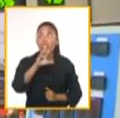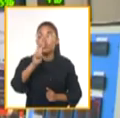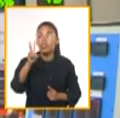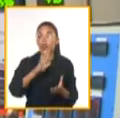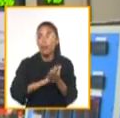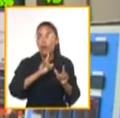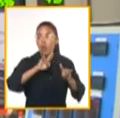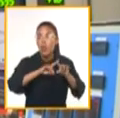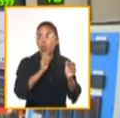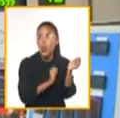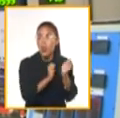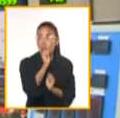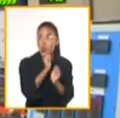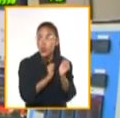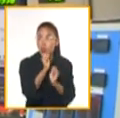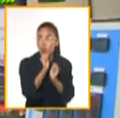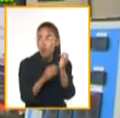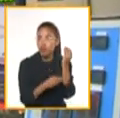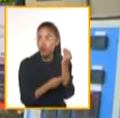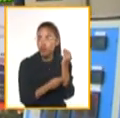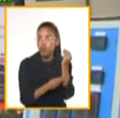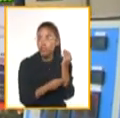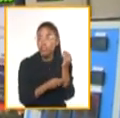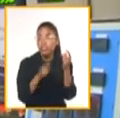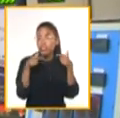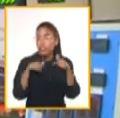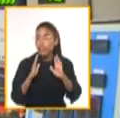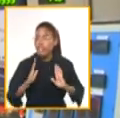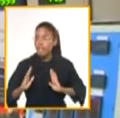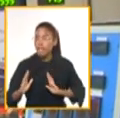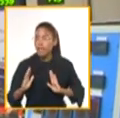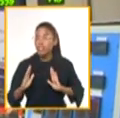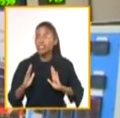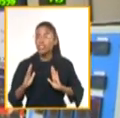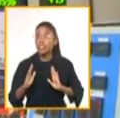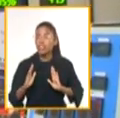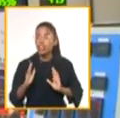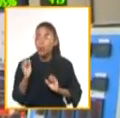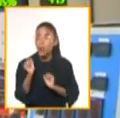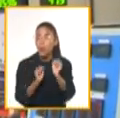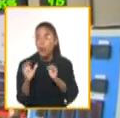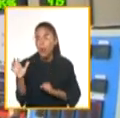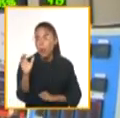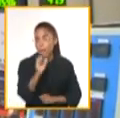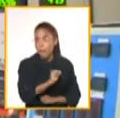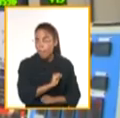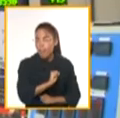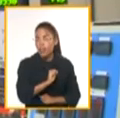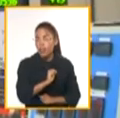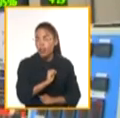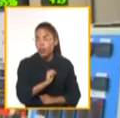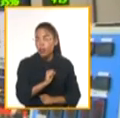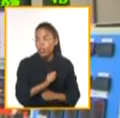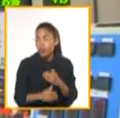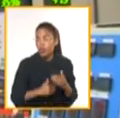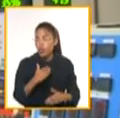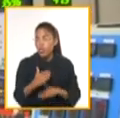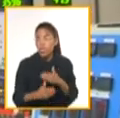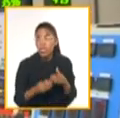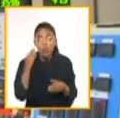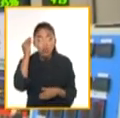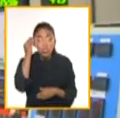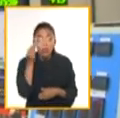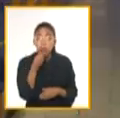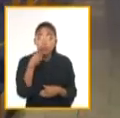entregándole potencia. Estamos en fase todavía de completamiento de carga y de parámetros. Pensamos que pueda obtener una